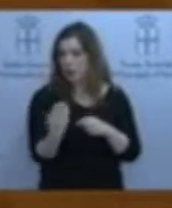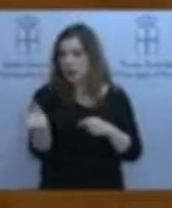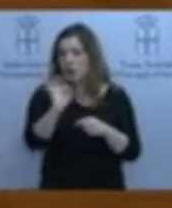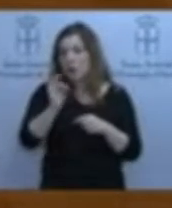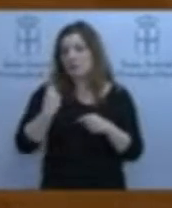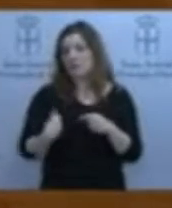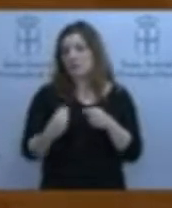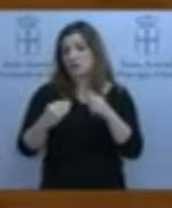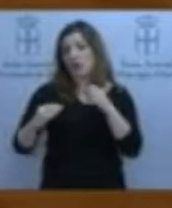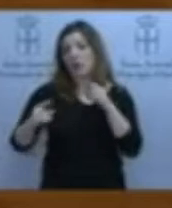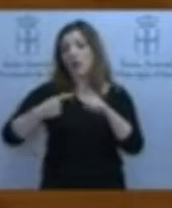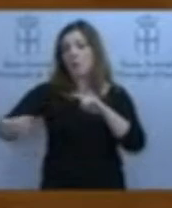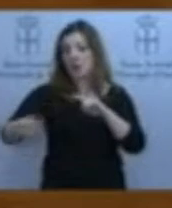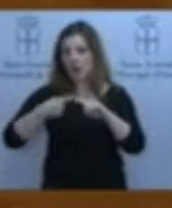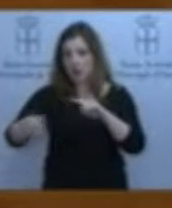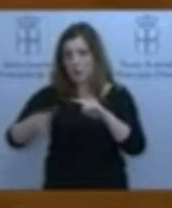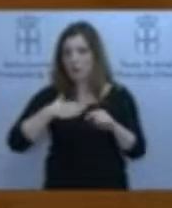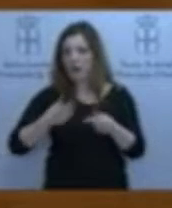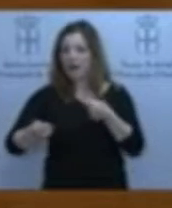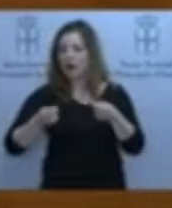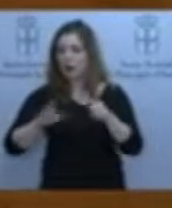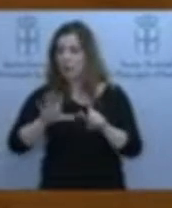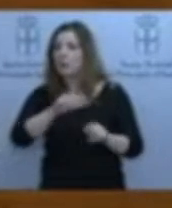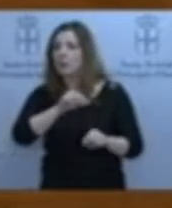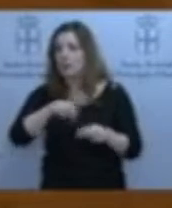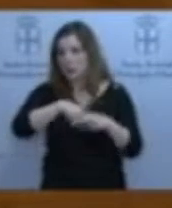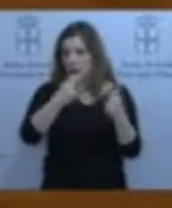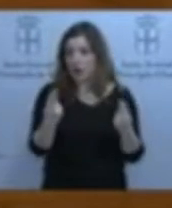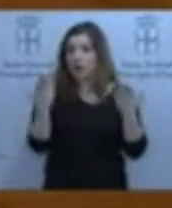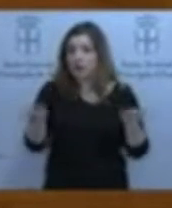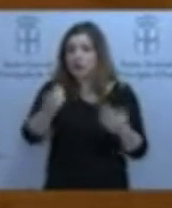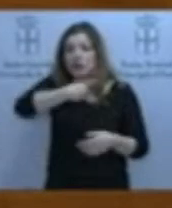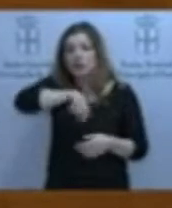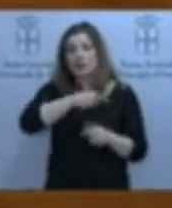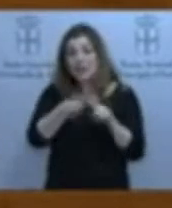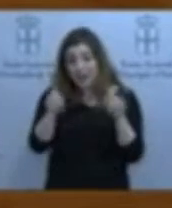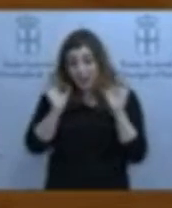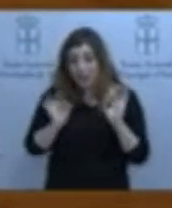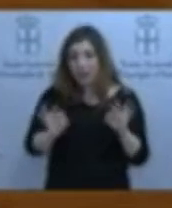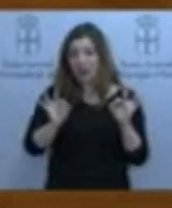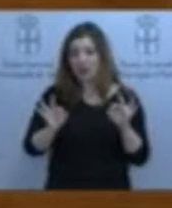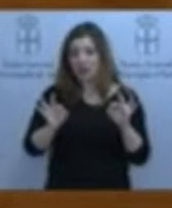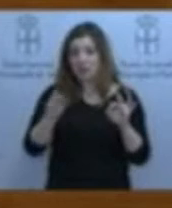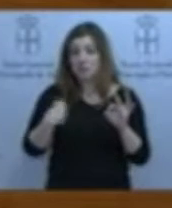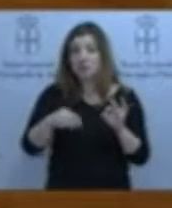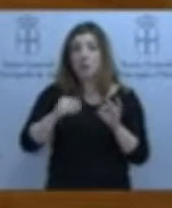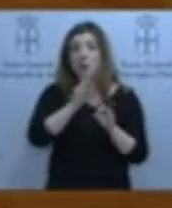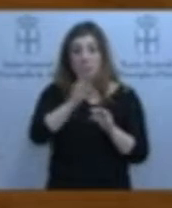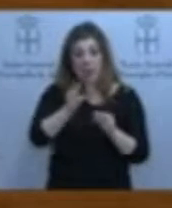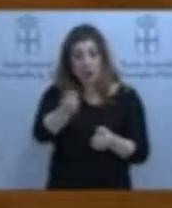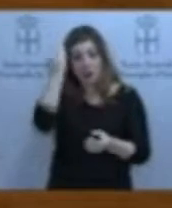de la comunicación, quienes entren ahí a hacer negocio de lo público. Y nosotros, esa diferencia con respecto a lo que plantea el Partido